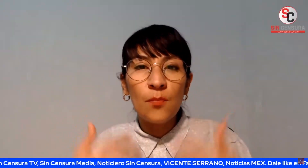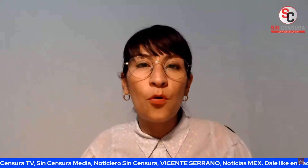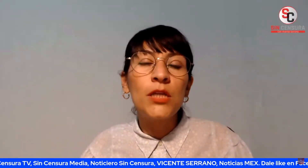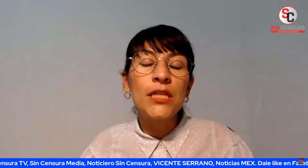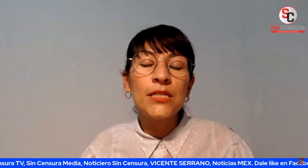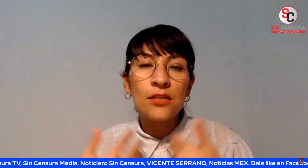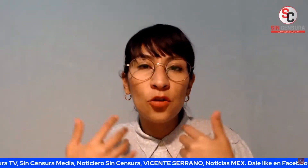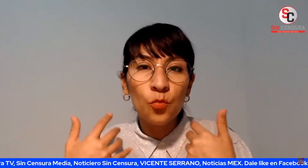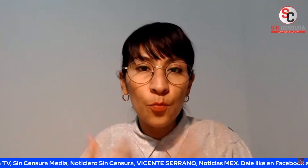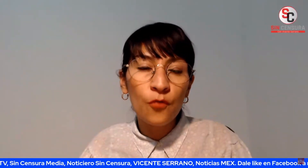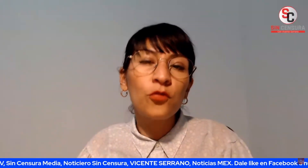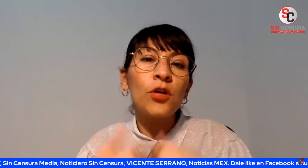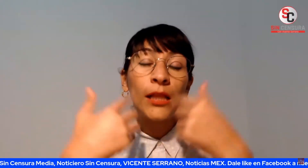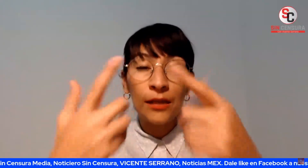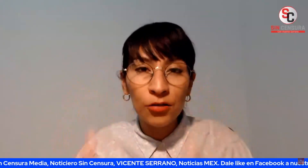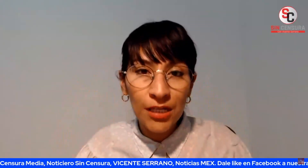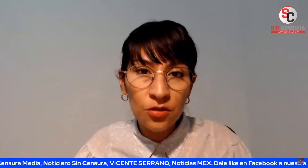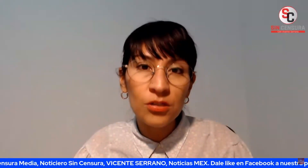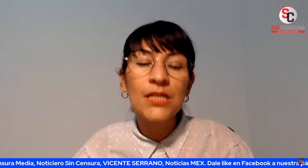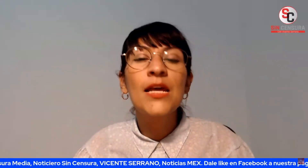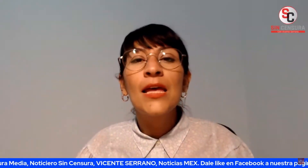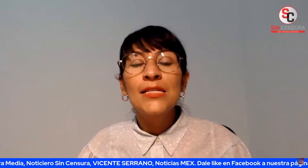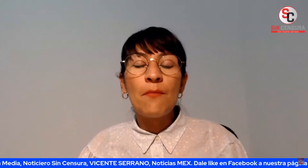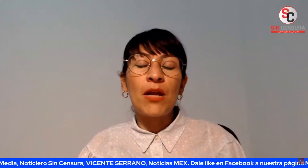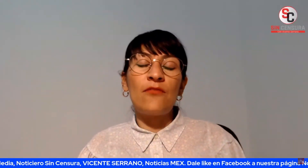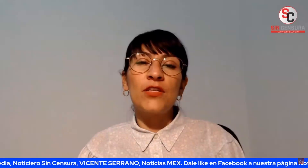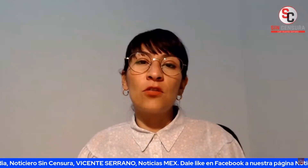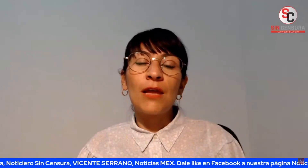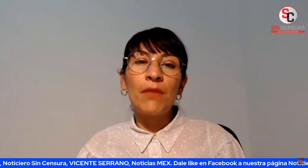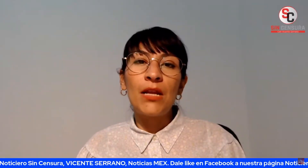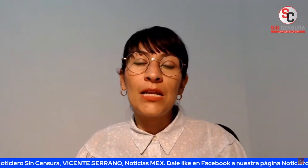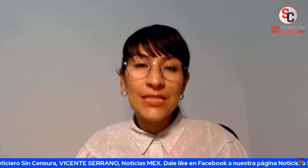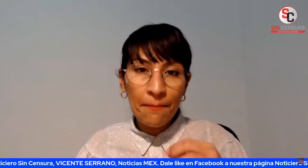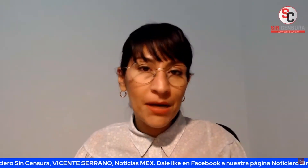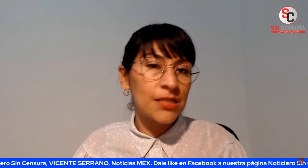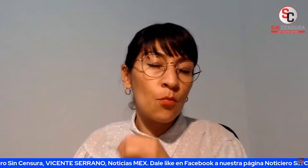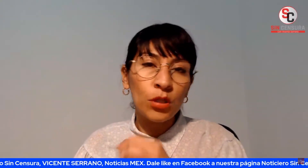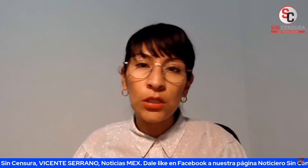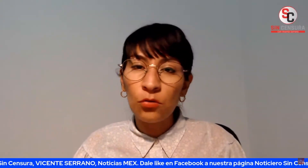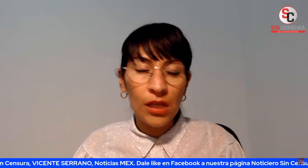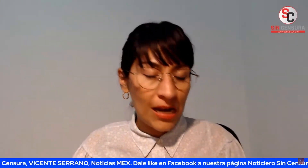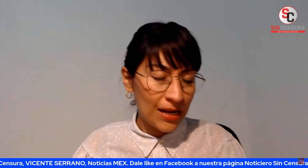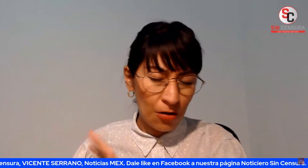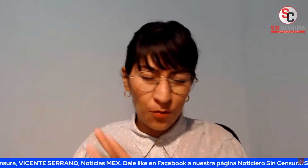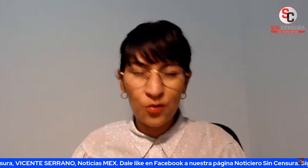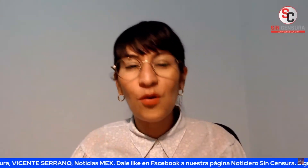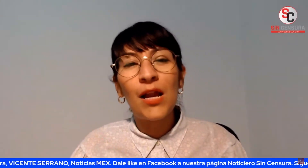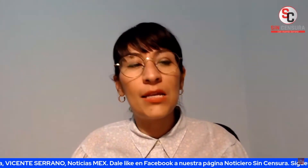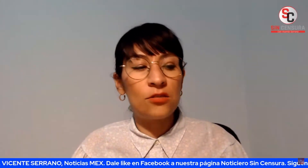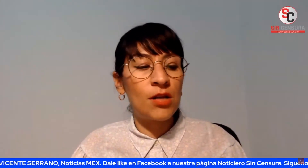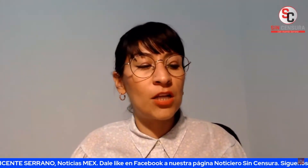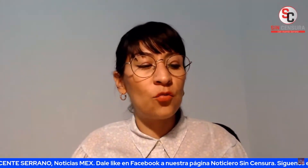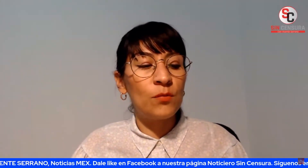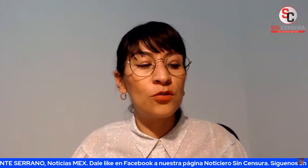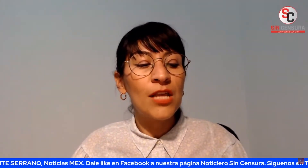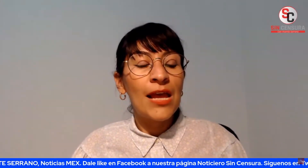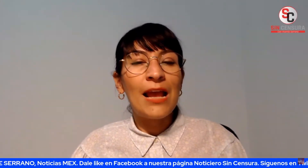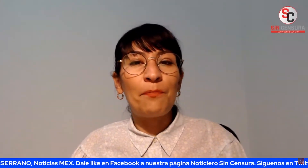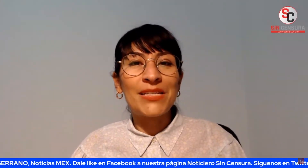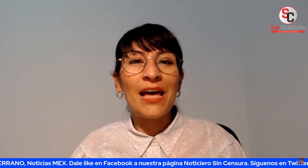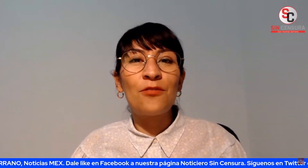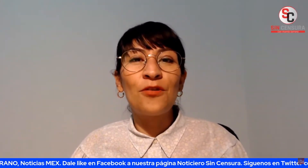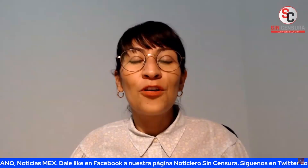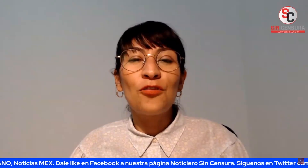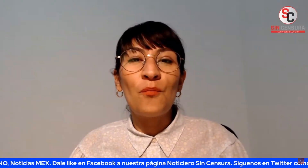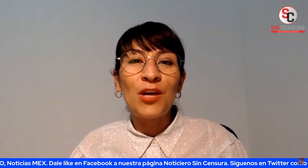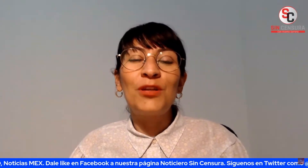y un proceso de politización muy profundo que, entre otras cosas, se manifestó también en esta marcha multitudinaria como nunca en la historia que tuvimos